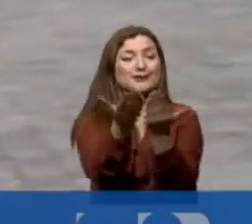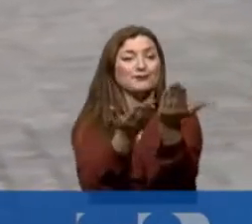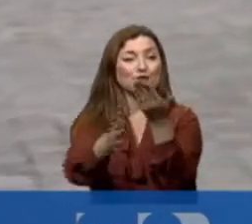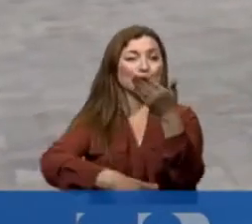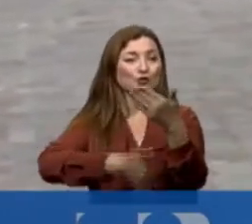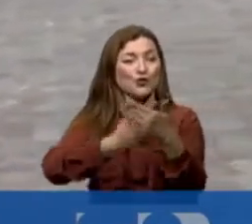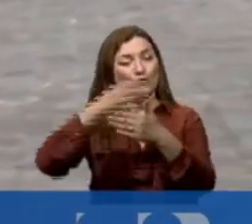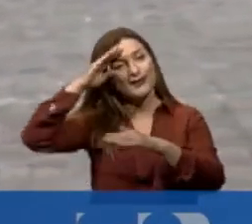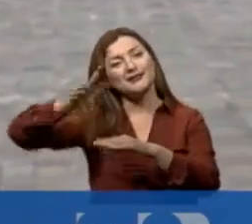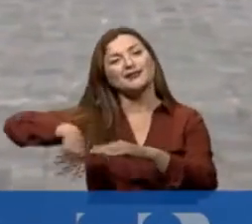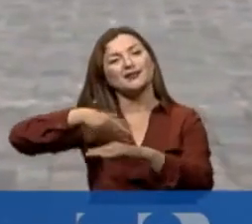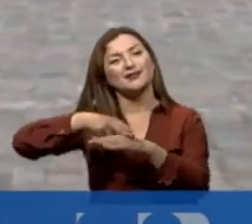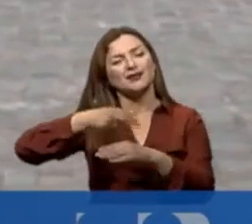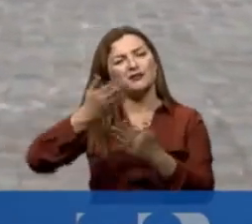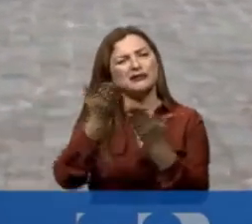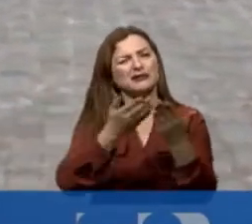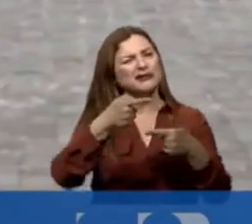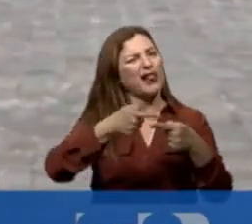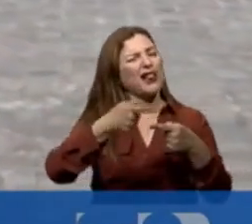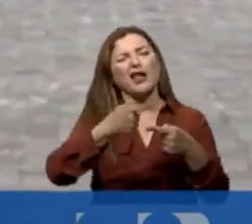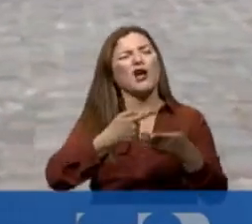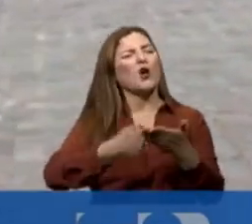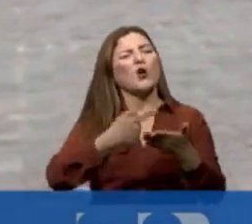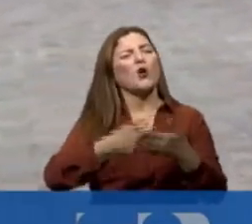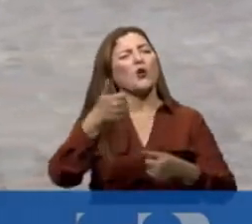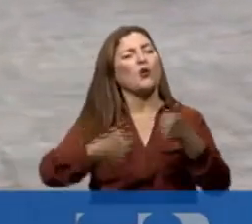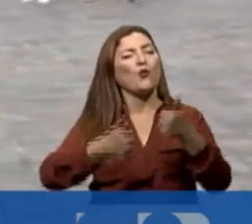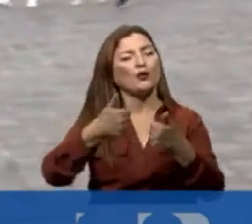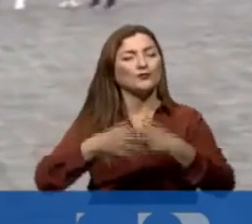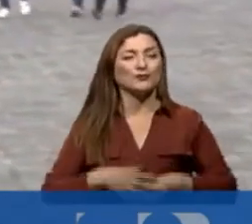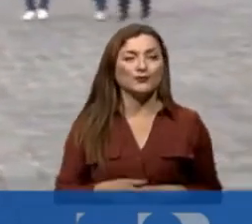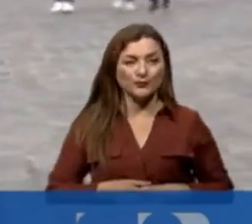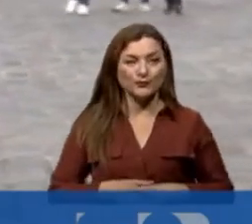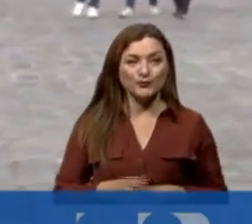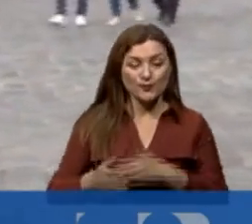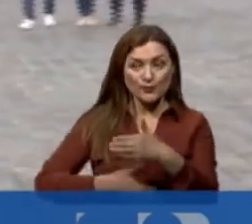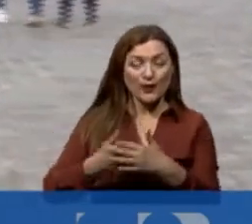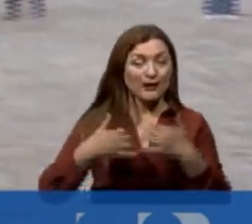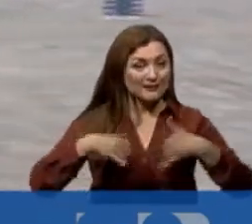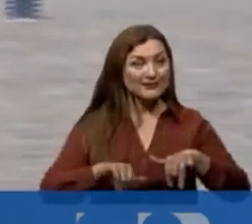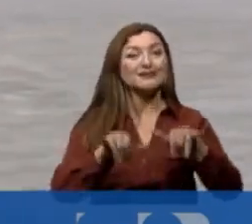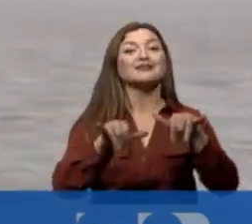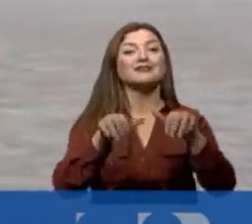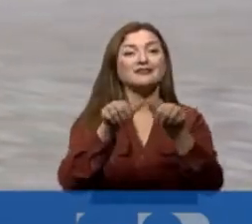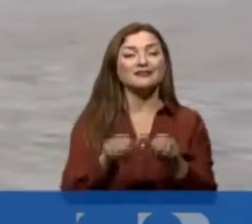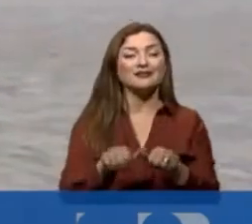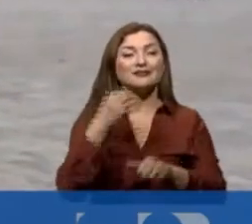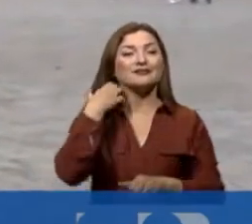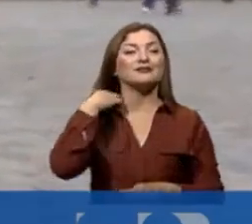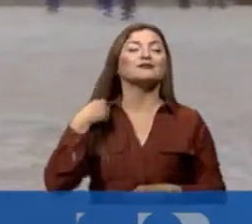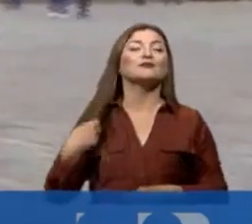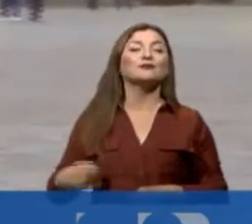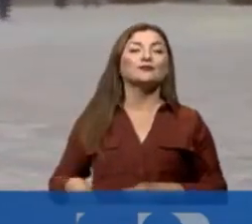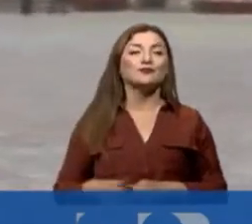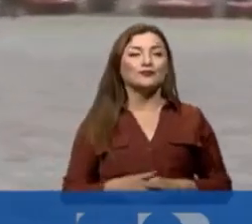que cuenta la Policía Nacional. Estos patrullajes se hacen de forma continua, de forma permanente. Sin